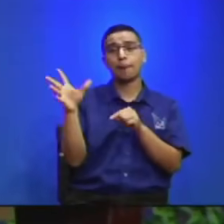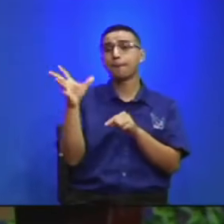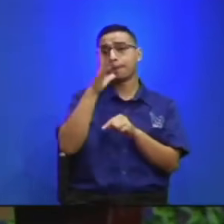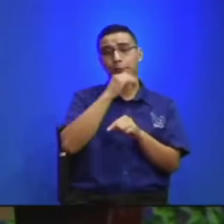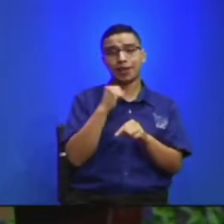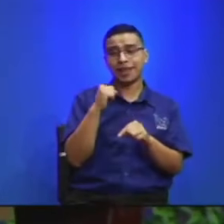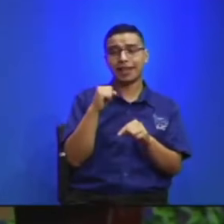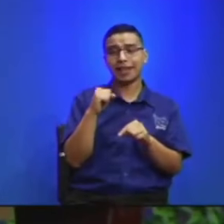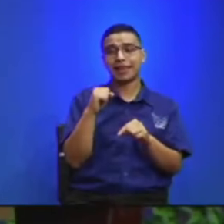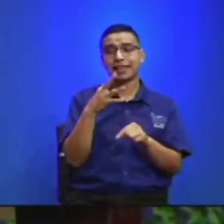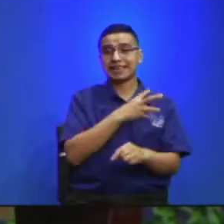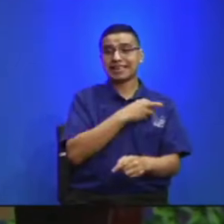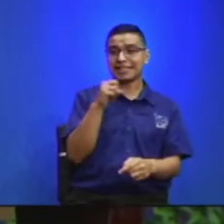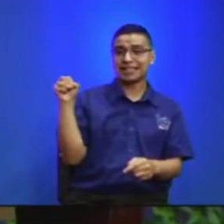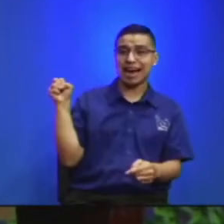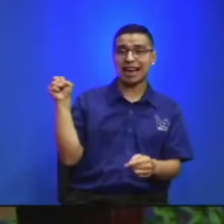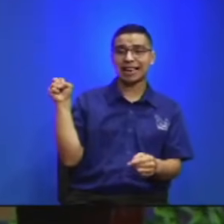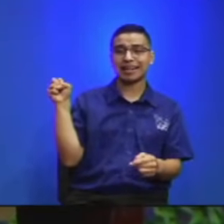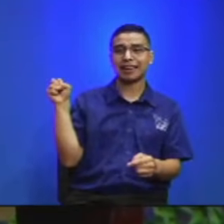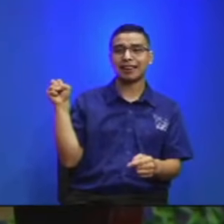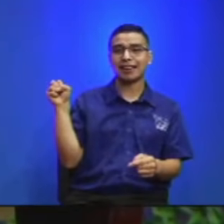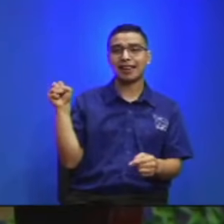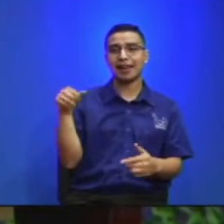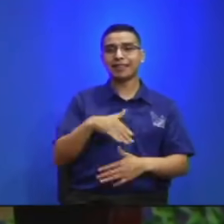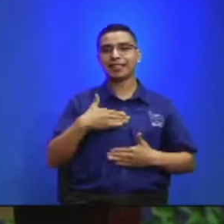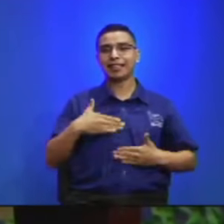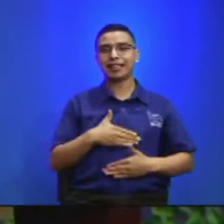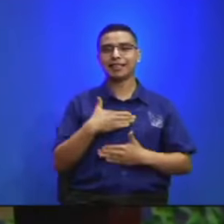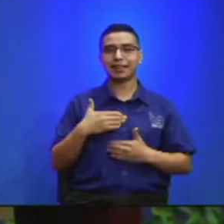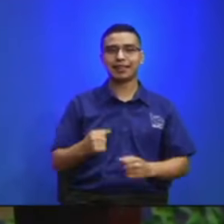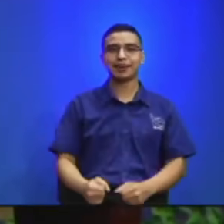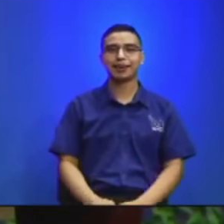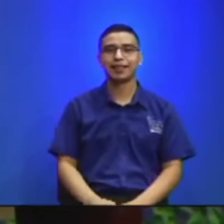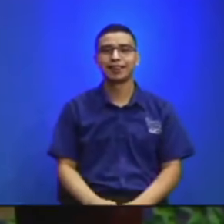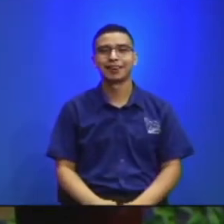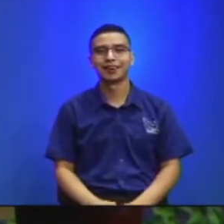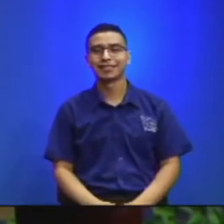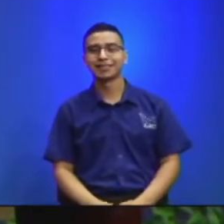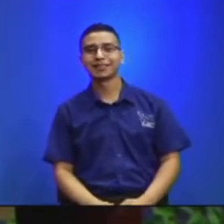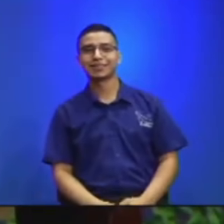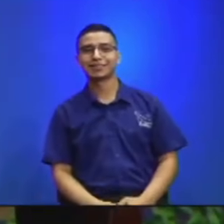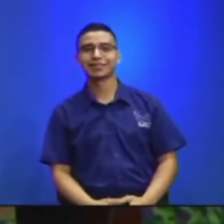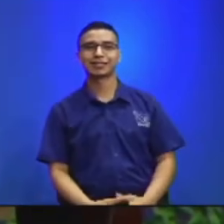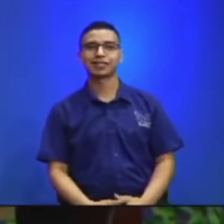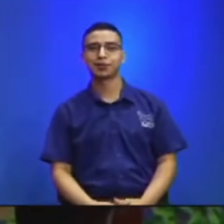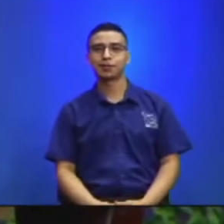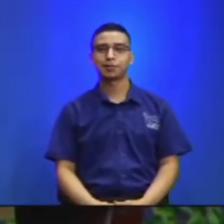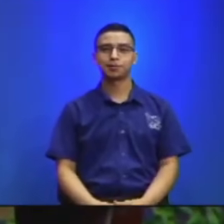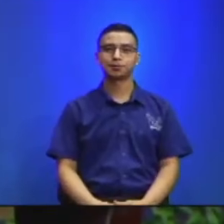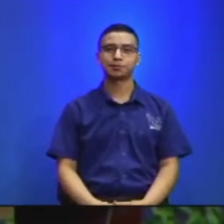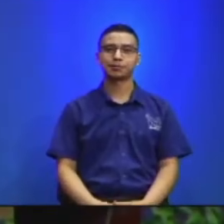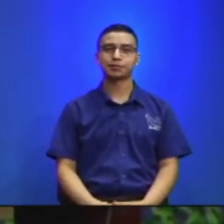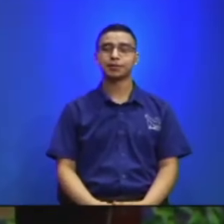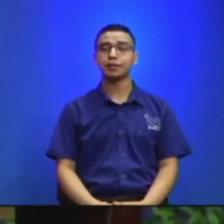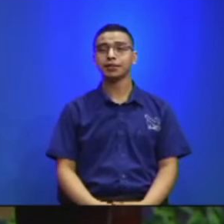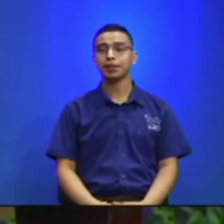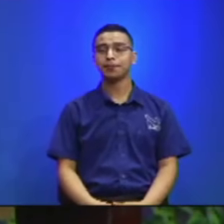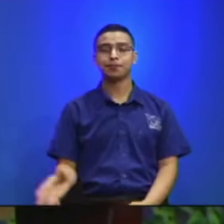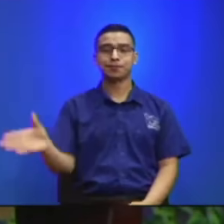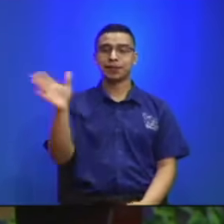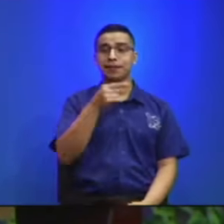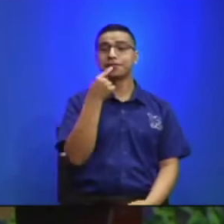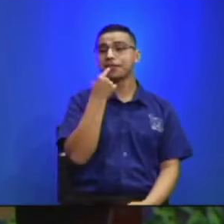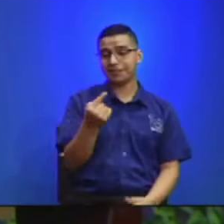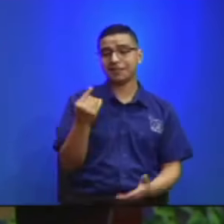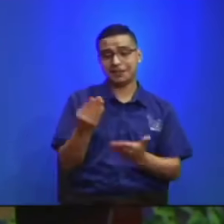el deleites se sirve del enemigo con la biblia dice si tu enemigo tiene hambre ha de comer si